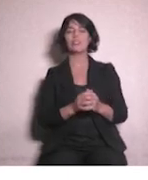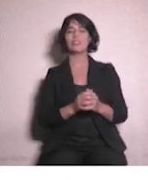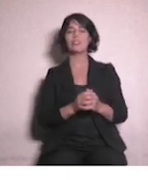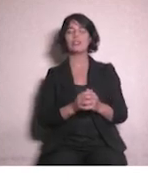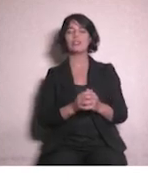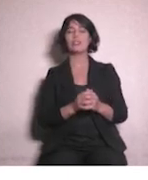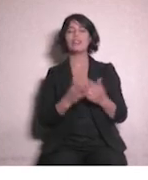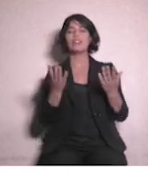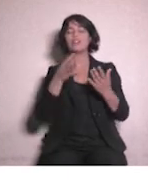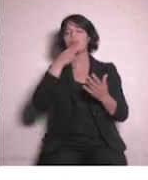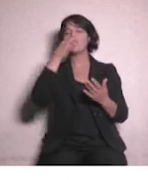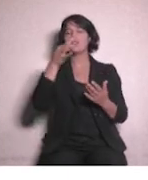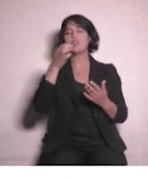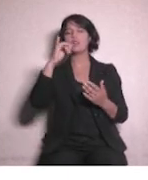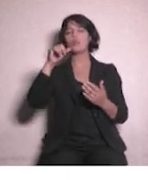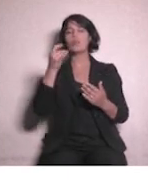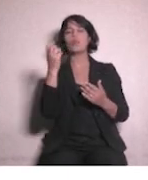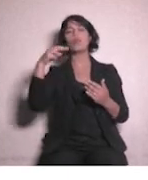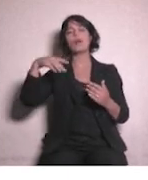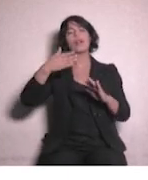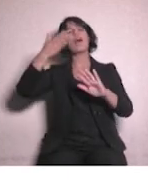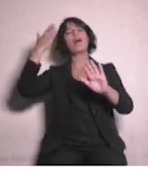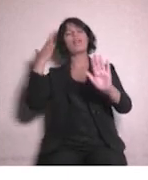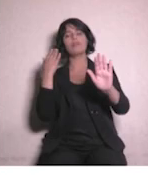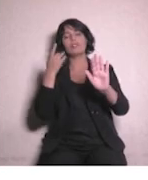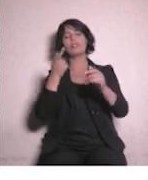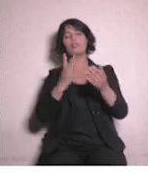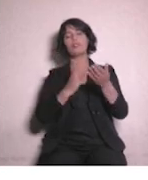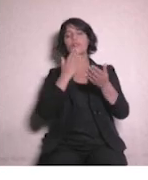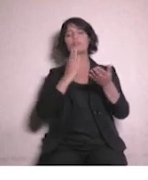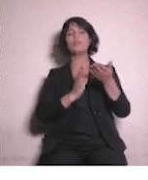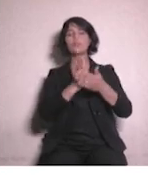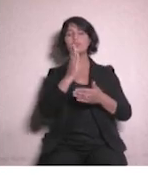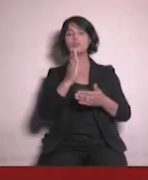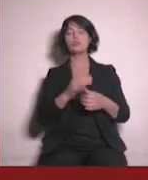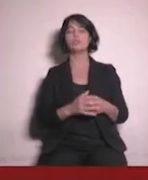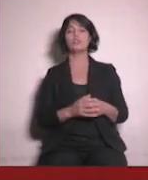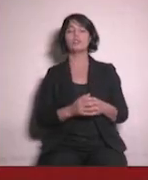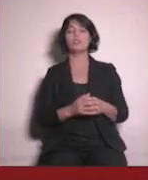y tal como lo mencionó Juan en su discurso inaugural,